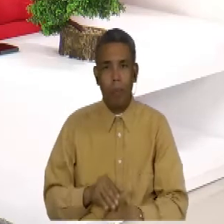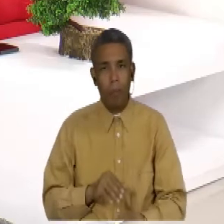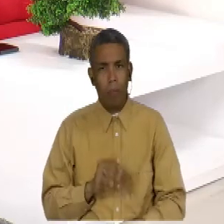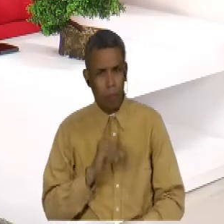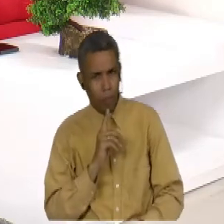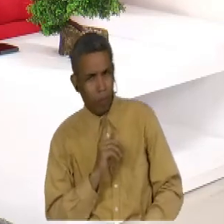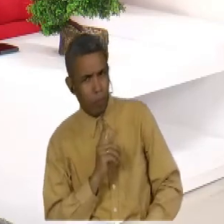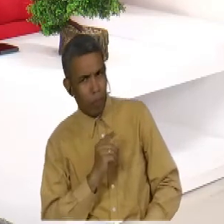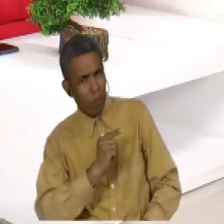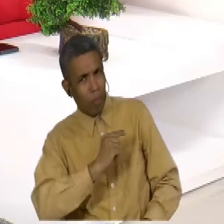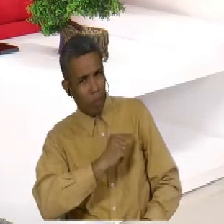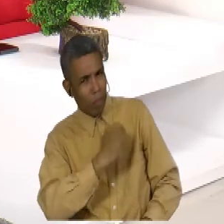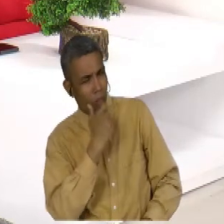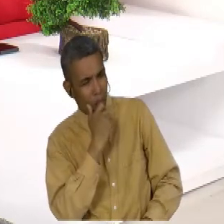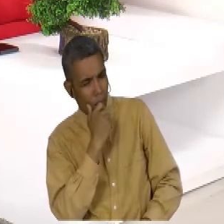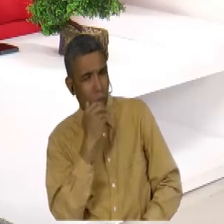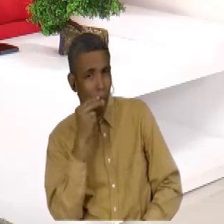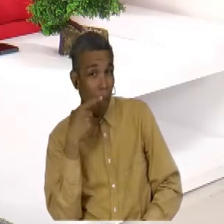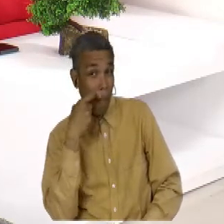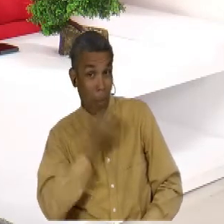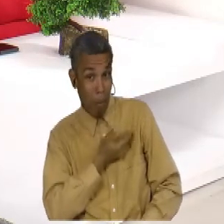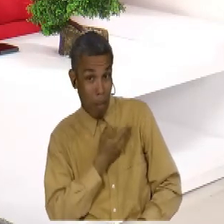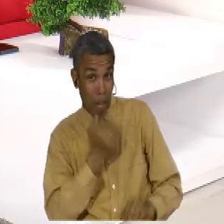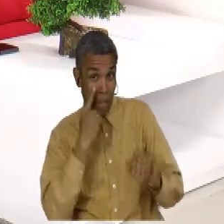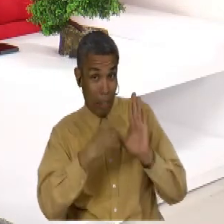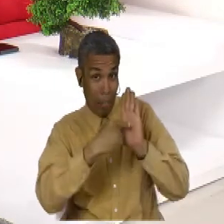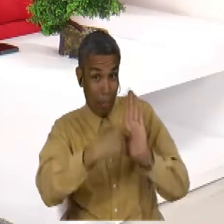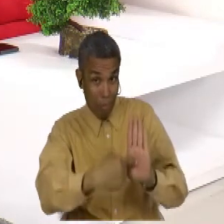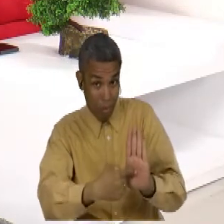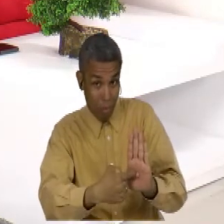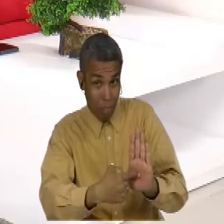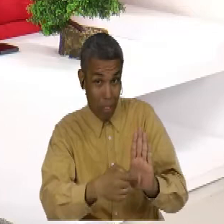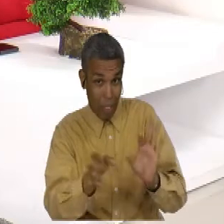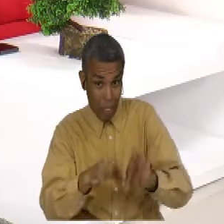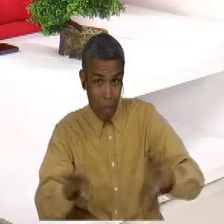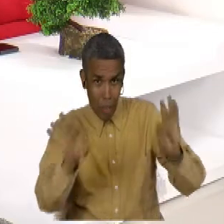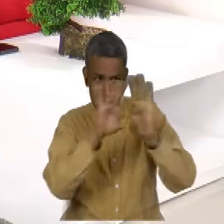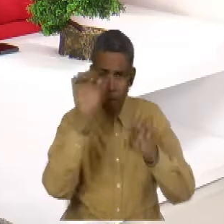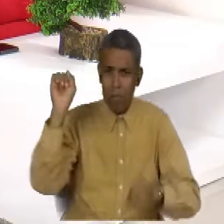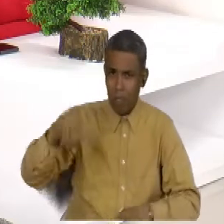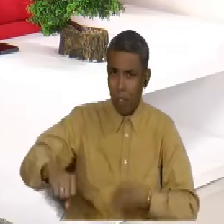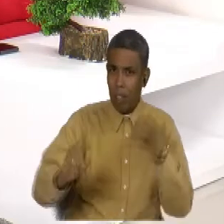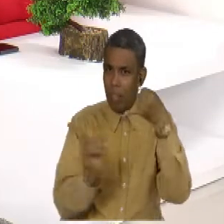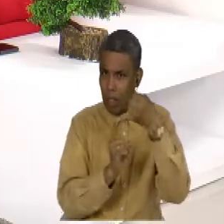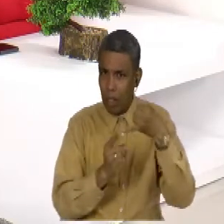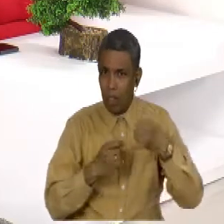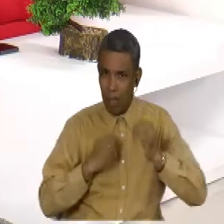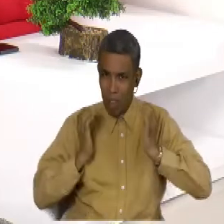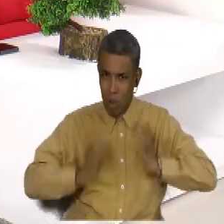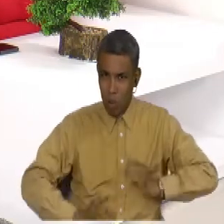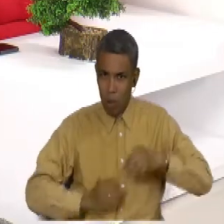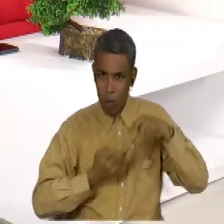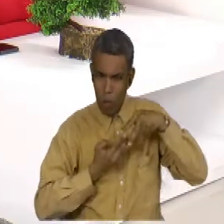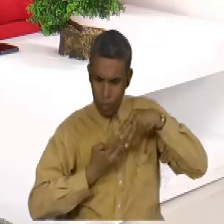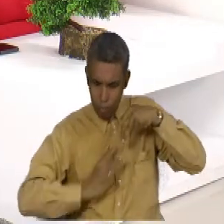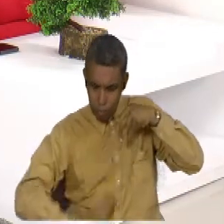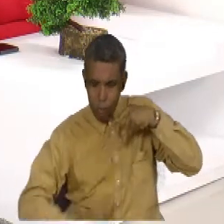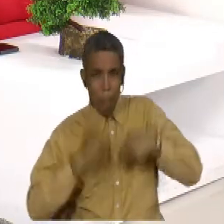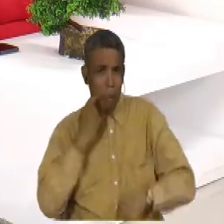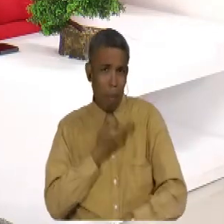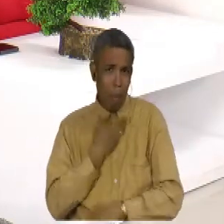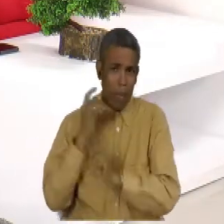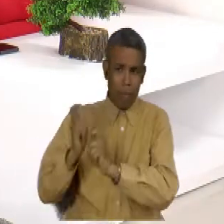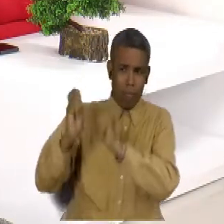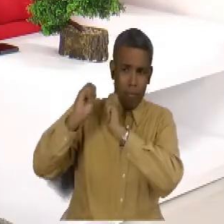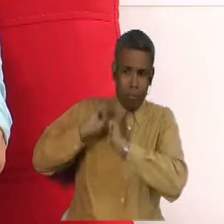no solamente por la condición genética, sino por la condición también de hábitos alimenticios. Sí, señor. Entonces, si lo uno se suma con lo otro, pues lo